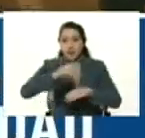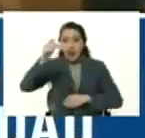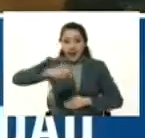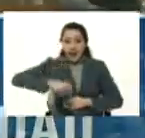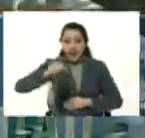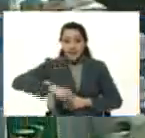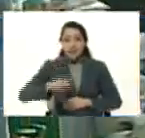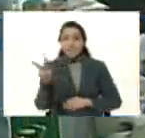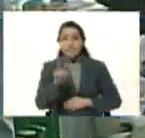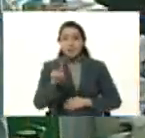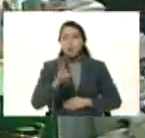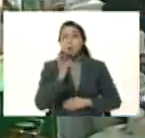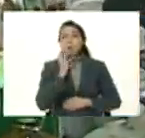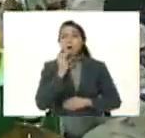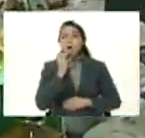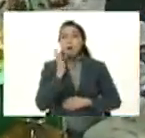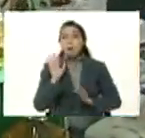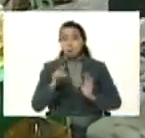por ejemplo.